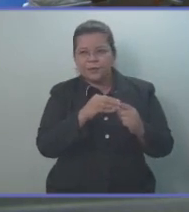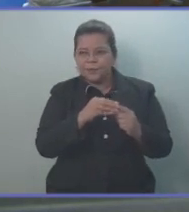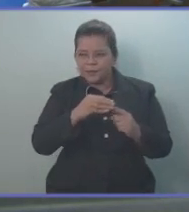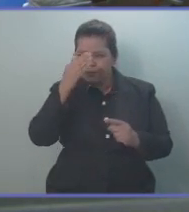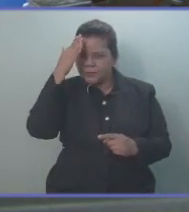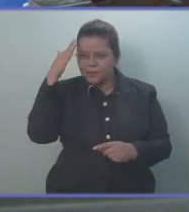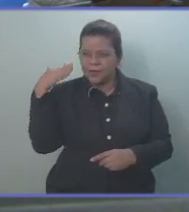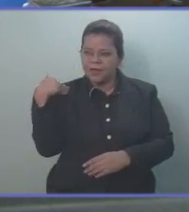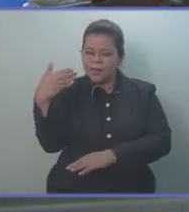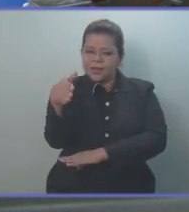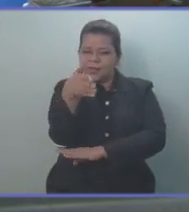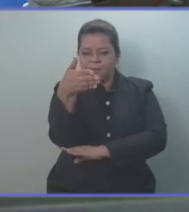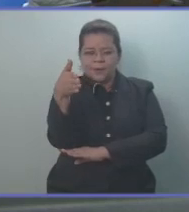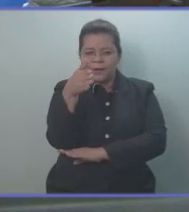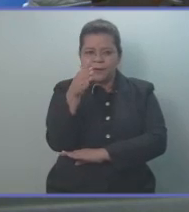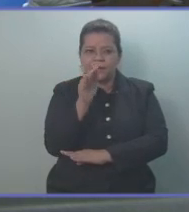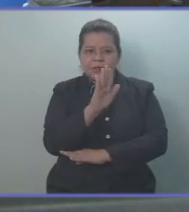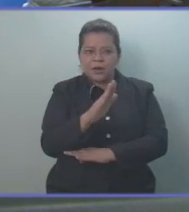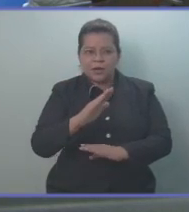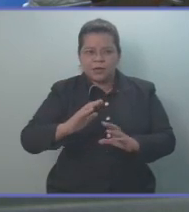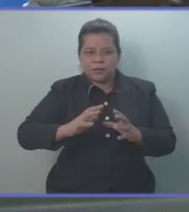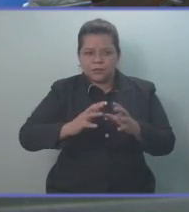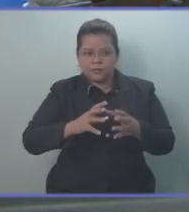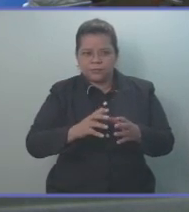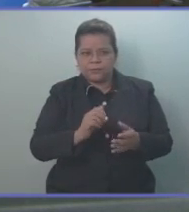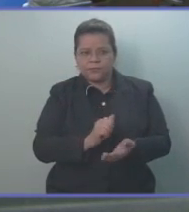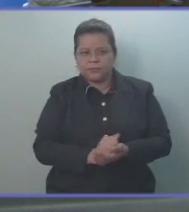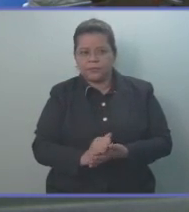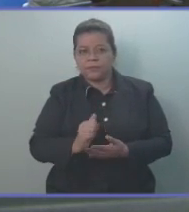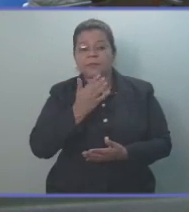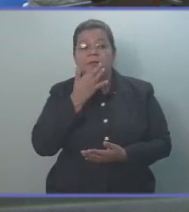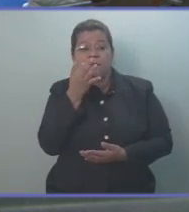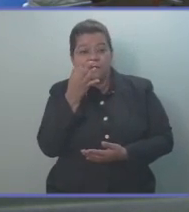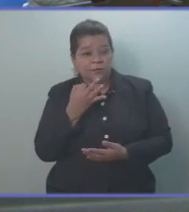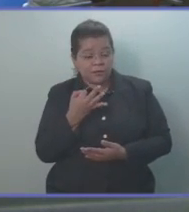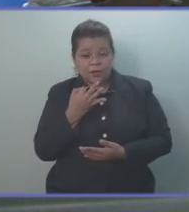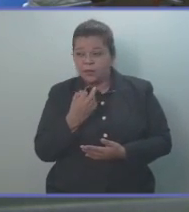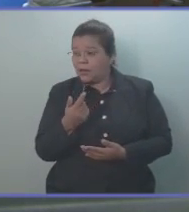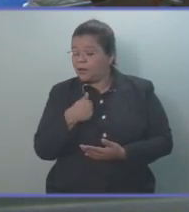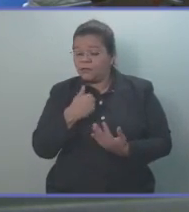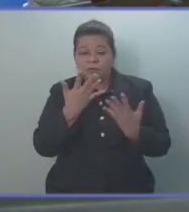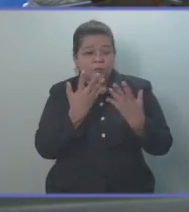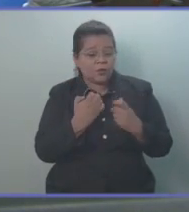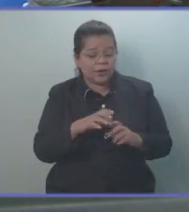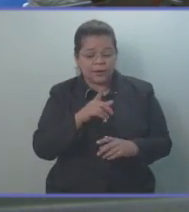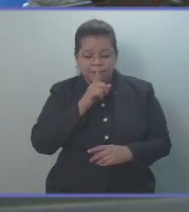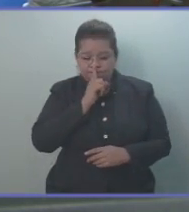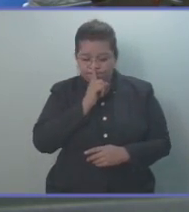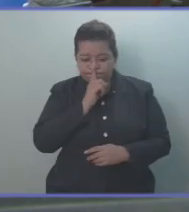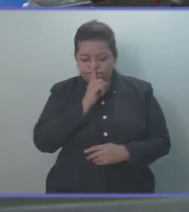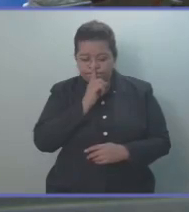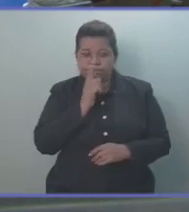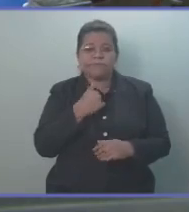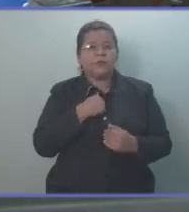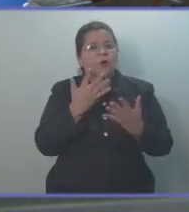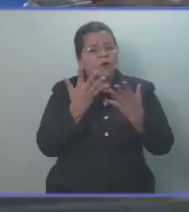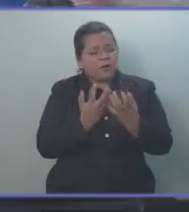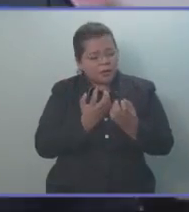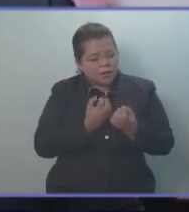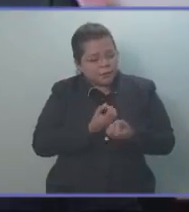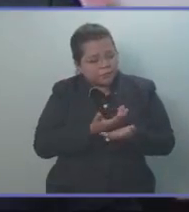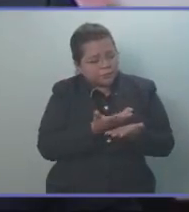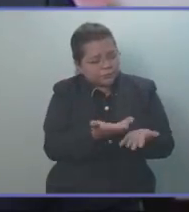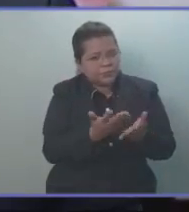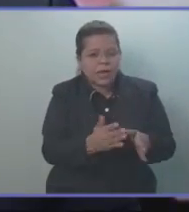señora embajadora, su comitiva. La verdad es que no me quería quedar callado sin perder la oportunidad de